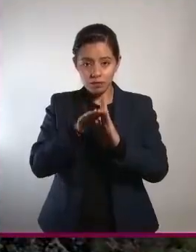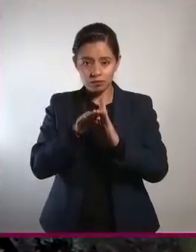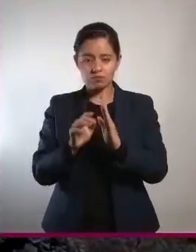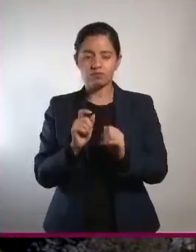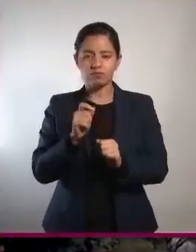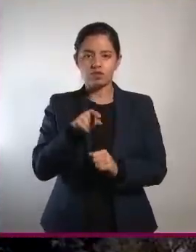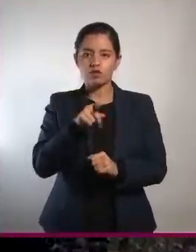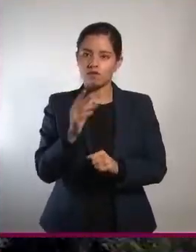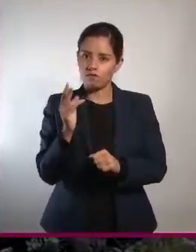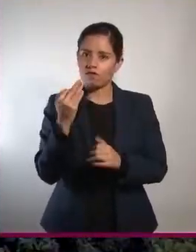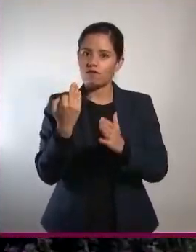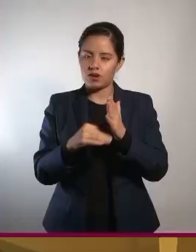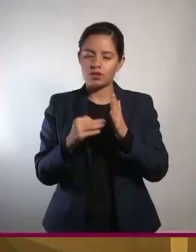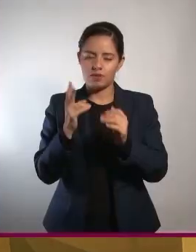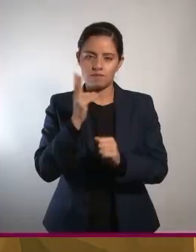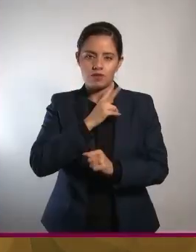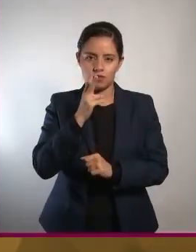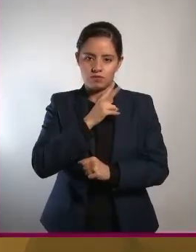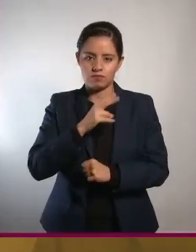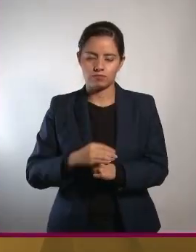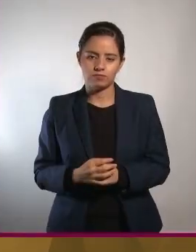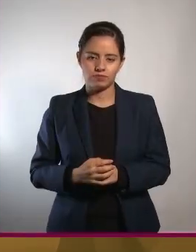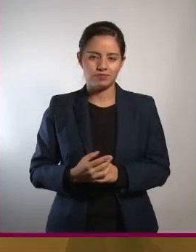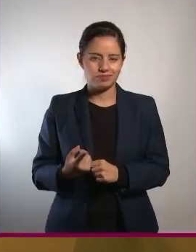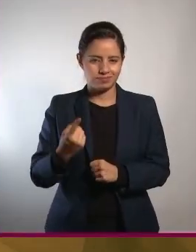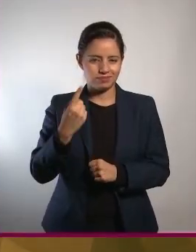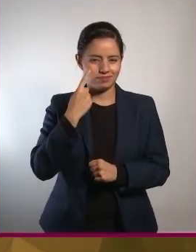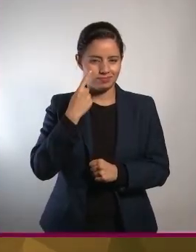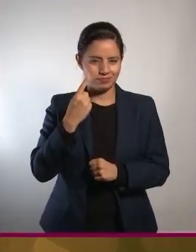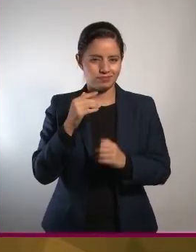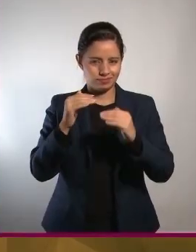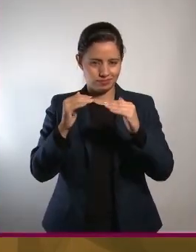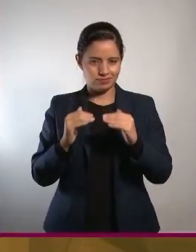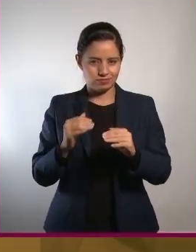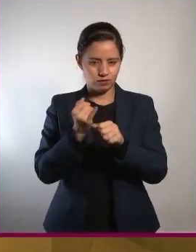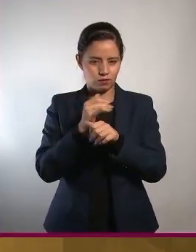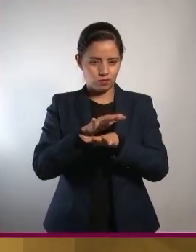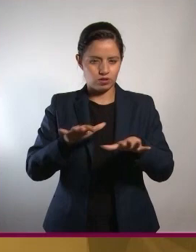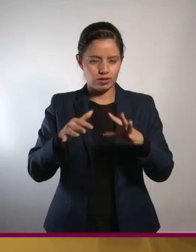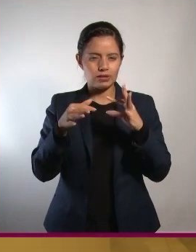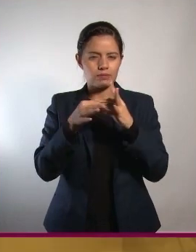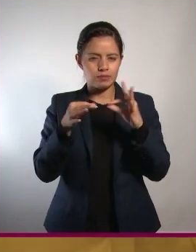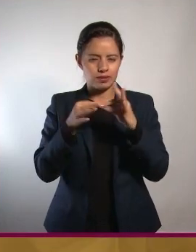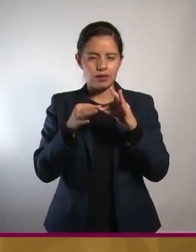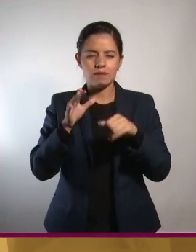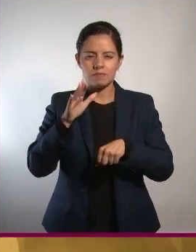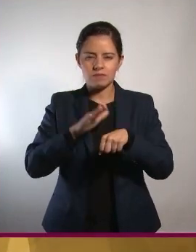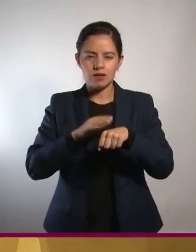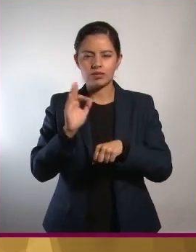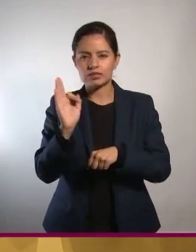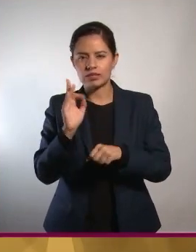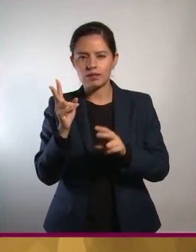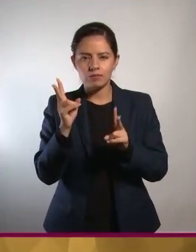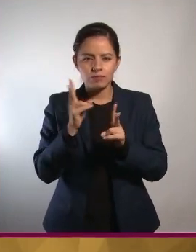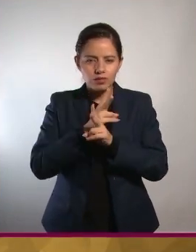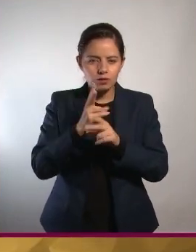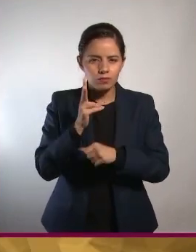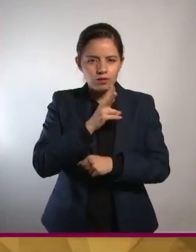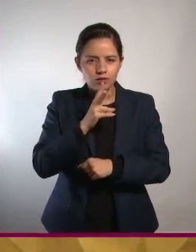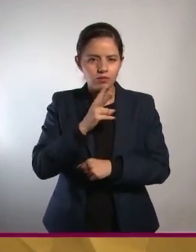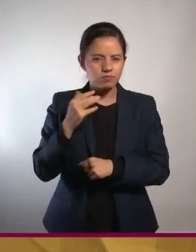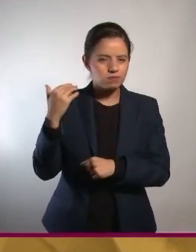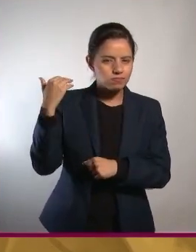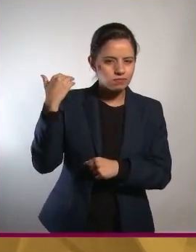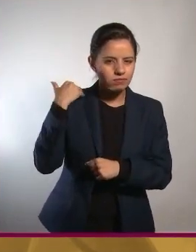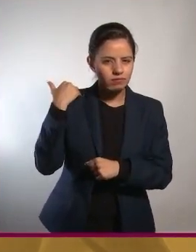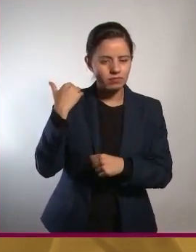de oxigenación. Veamos la siguiente cápsula que explica mejor por qué sucede el daño pulmonar durante el proceso inflamatorio